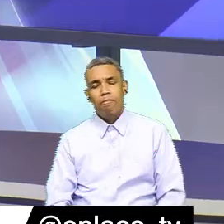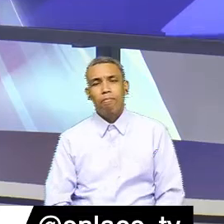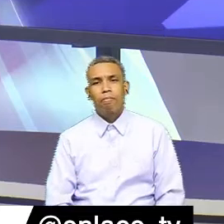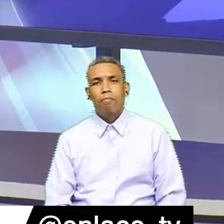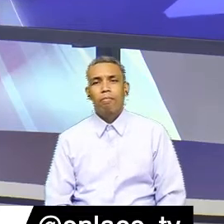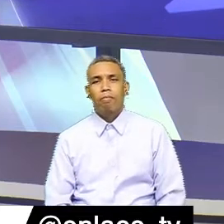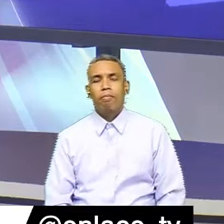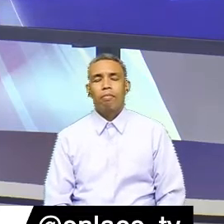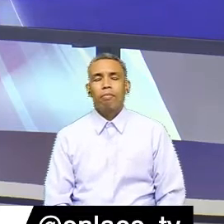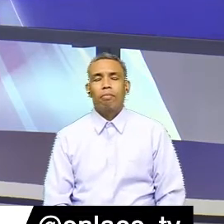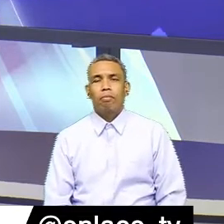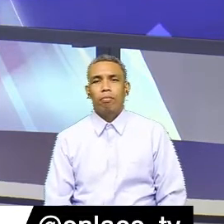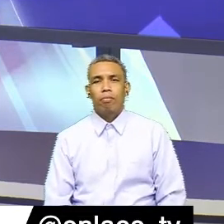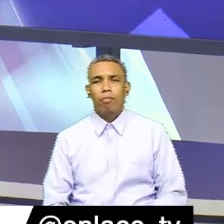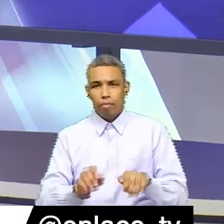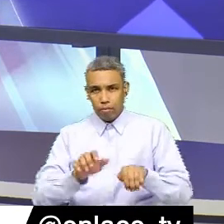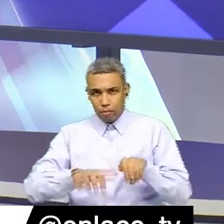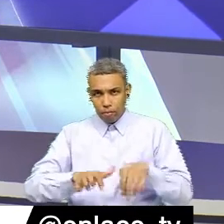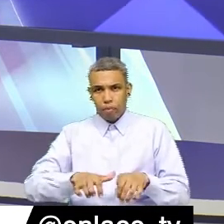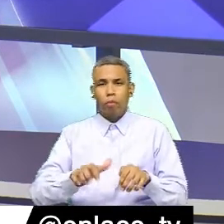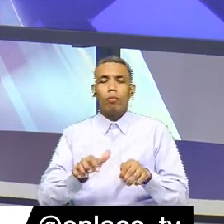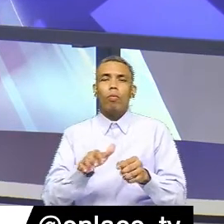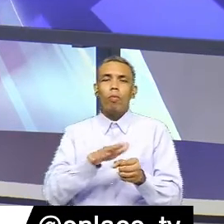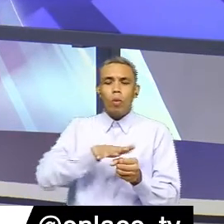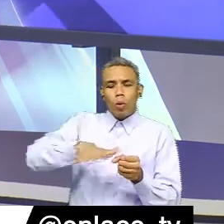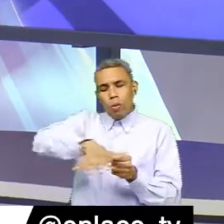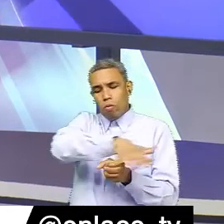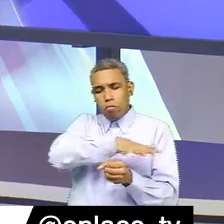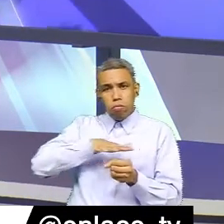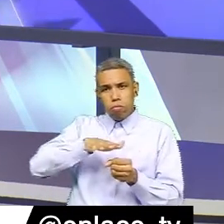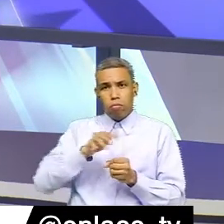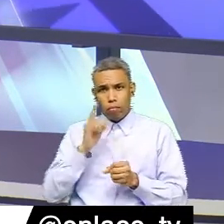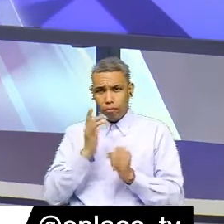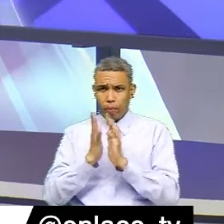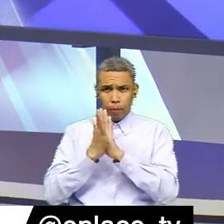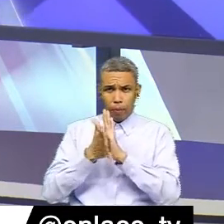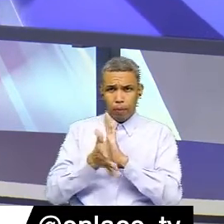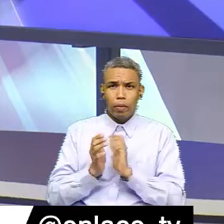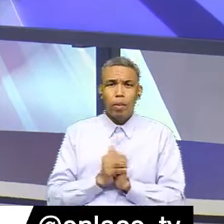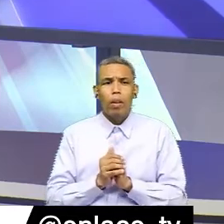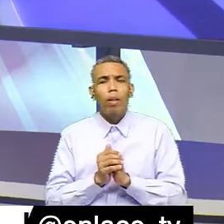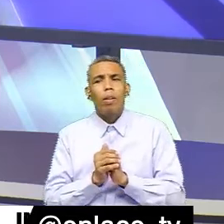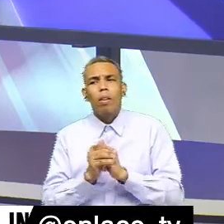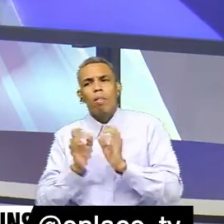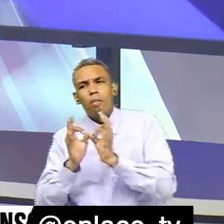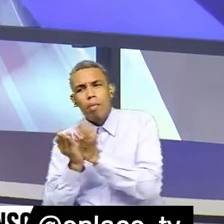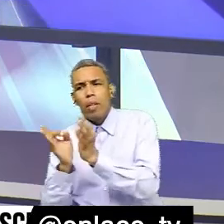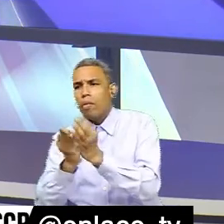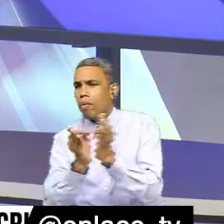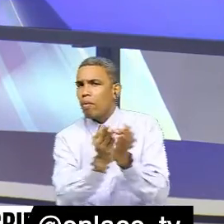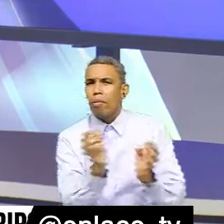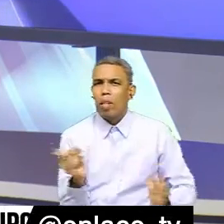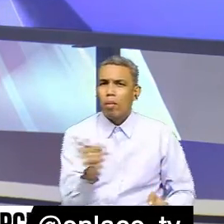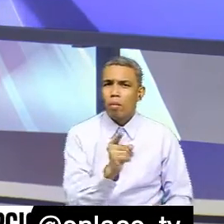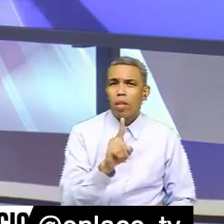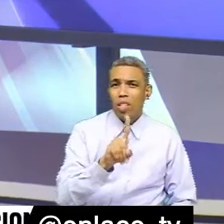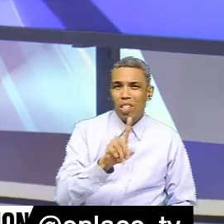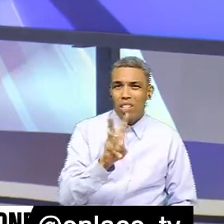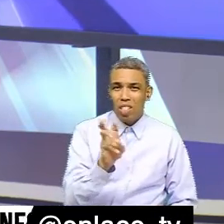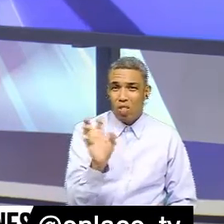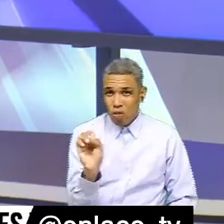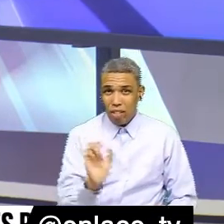la secretaria de medio ambiente anunció que más de 180 familias de la ciudad y zona rural han sido censadas para entregar ayudas esto luego de